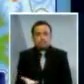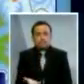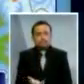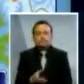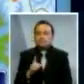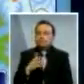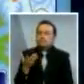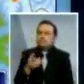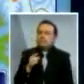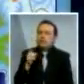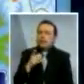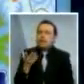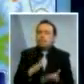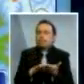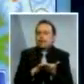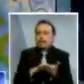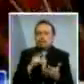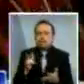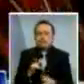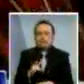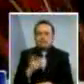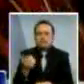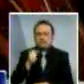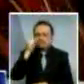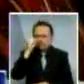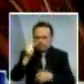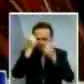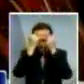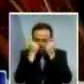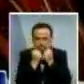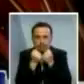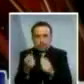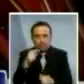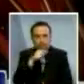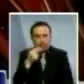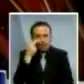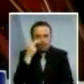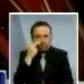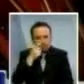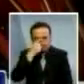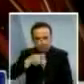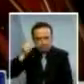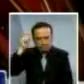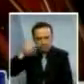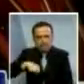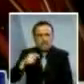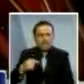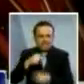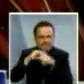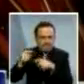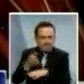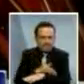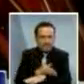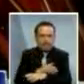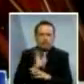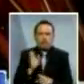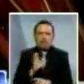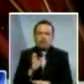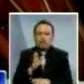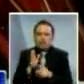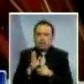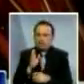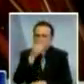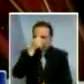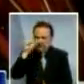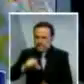Si este delito hubiera sido considerado delito terrorista cuando conocimos la sentencia la semana pasada, ¿hubiera tenido una pena